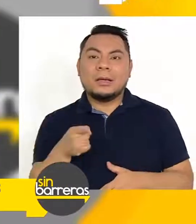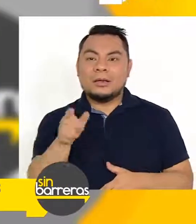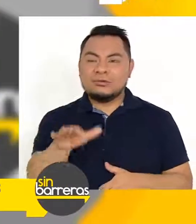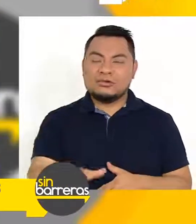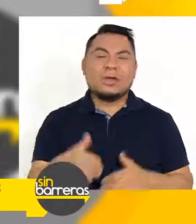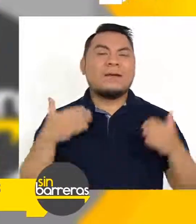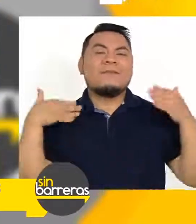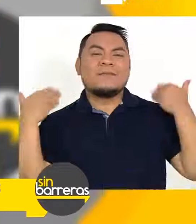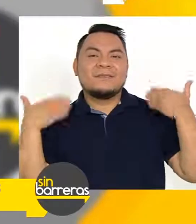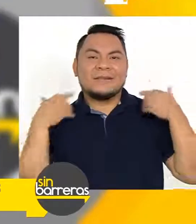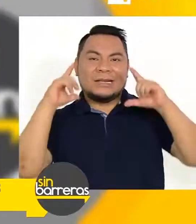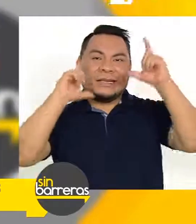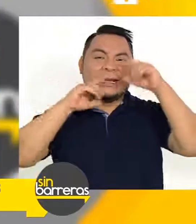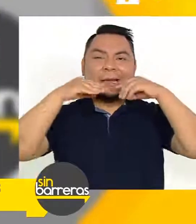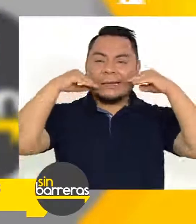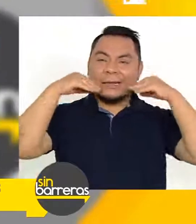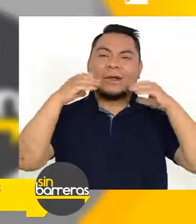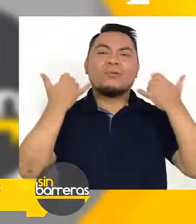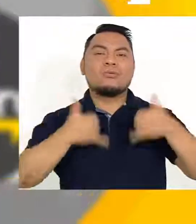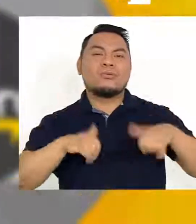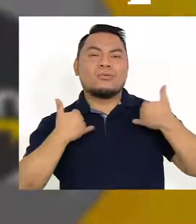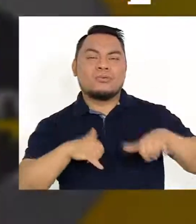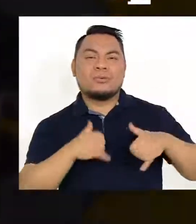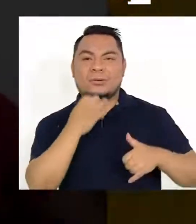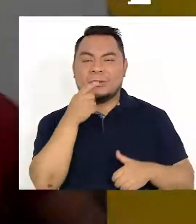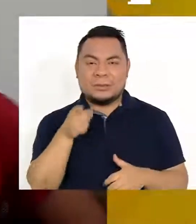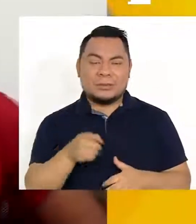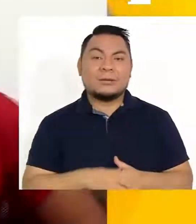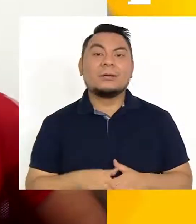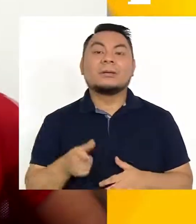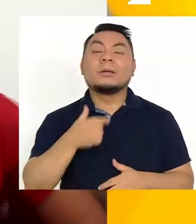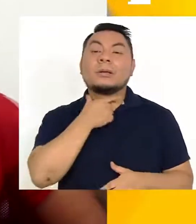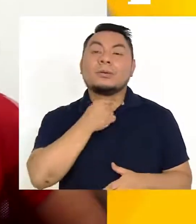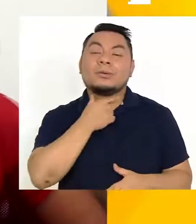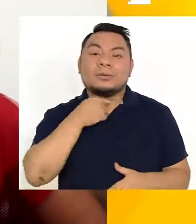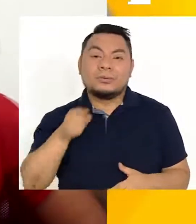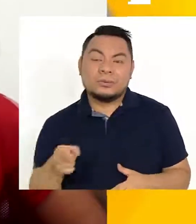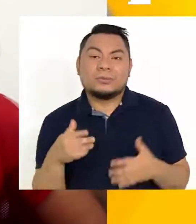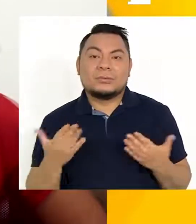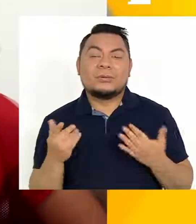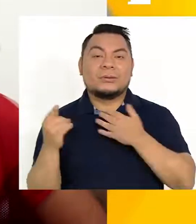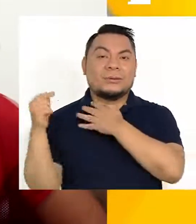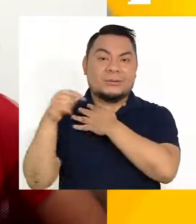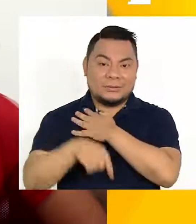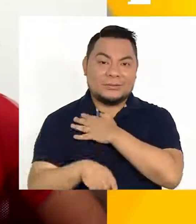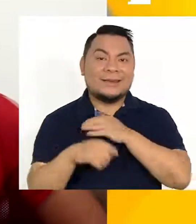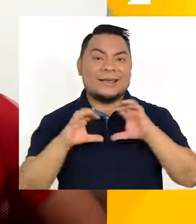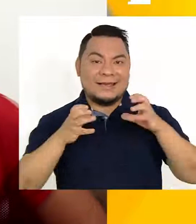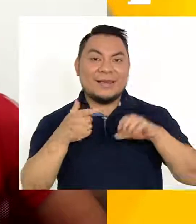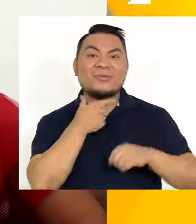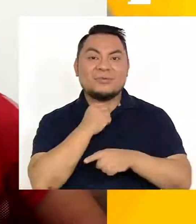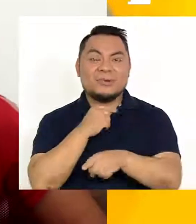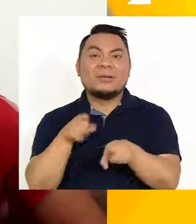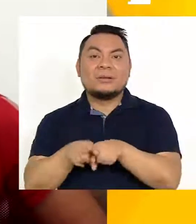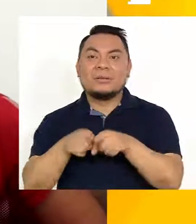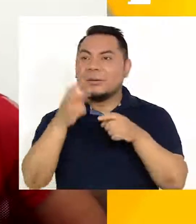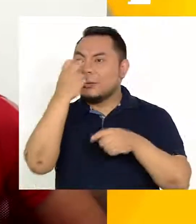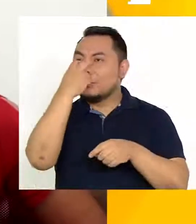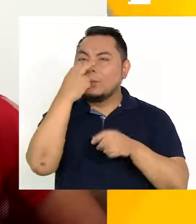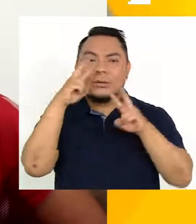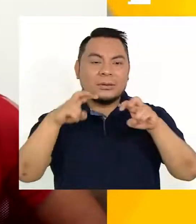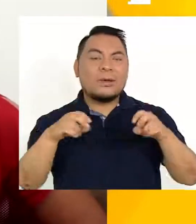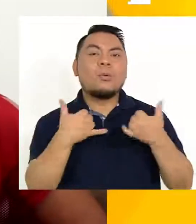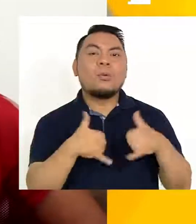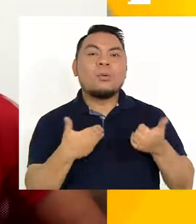alegre, juguetón, explorador. Le gustaba venir a las sesiones y, sobre todo, explorar los